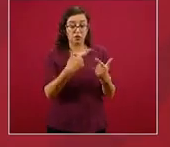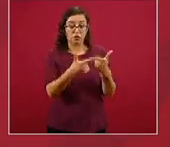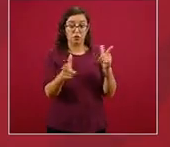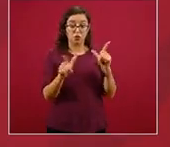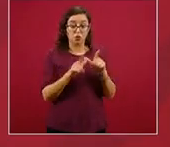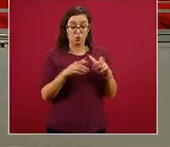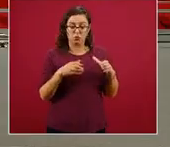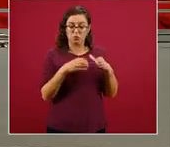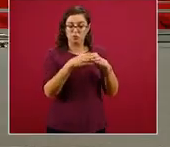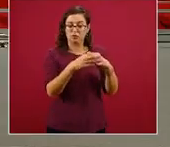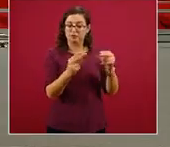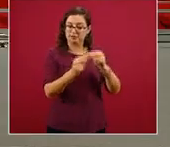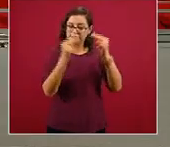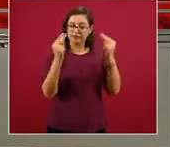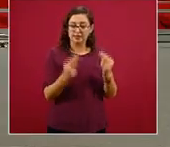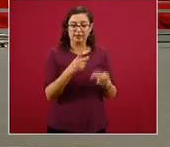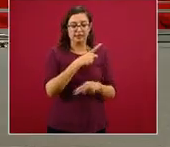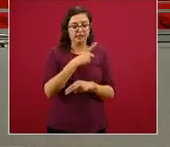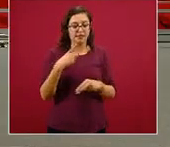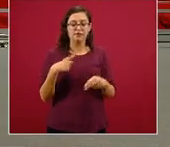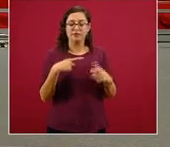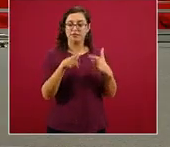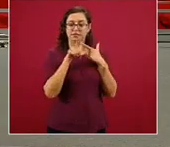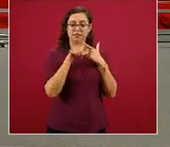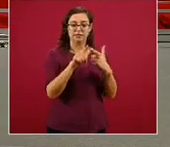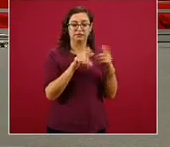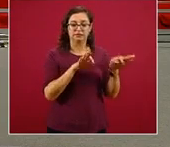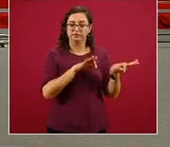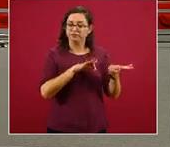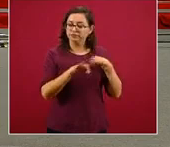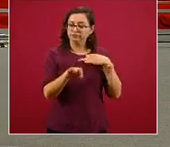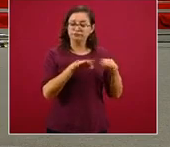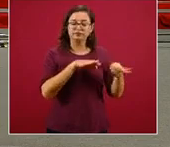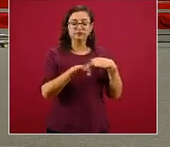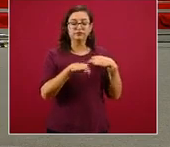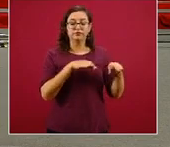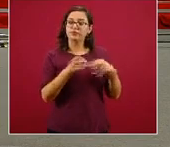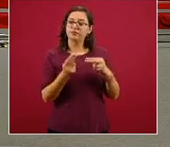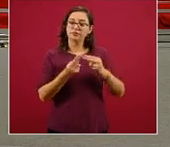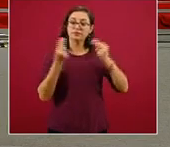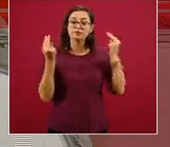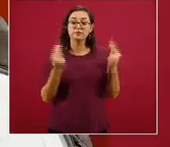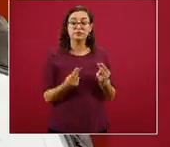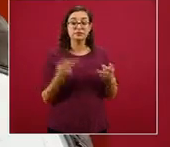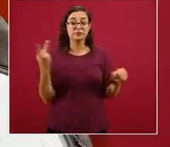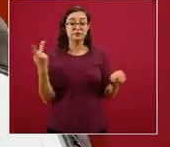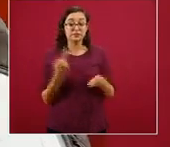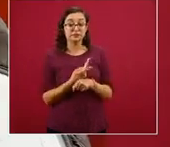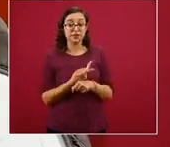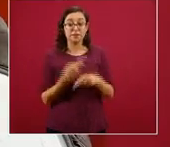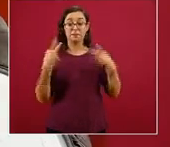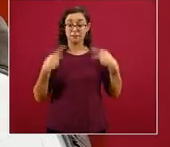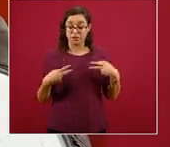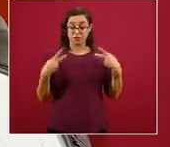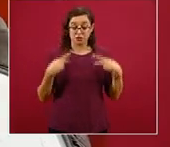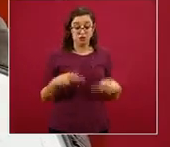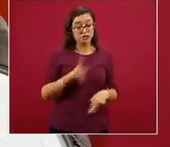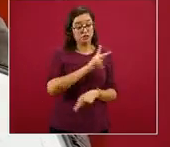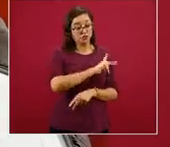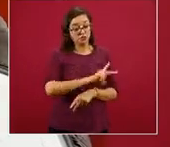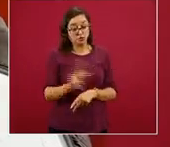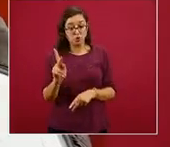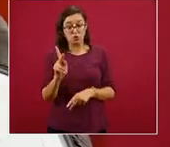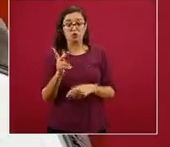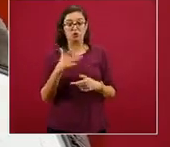profesionales esenciales, y entonces dentro de este marco de considerarlos esenciales se indicó que todo profesional de la salud